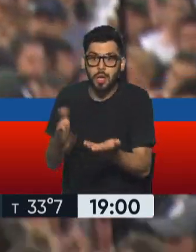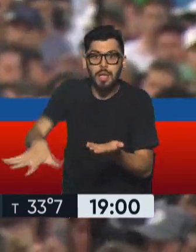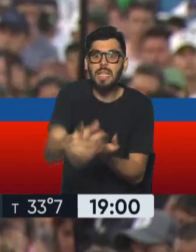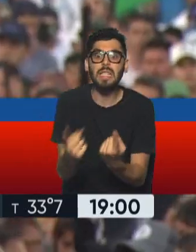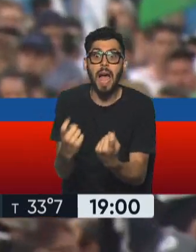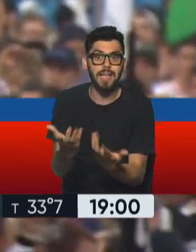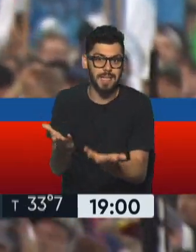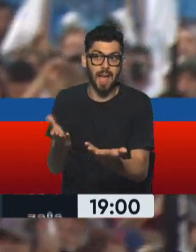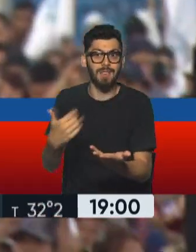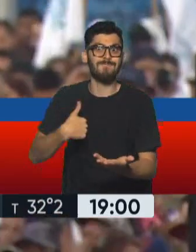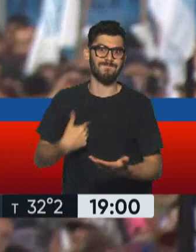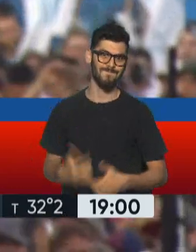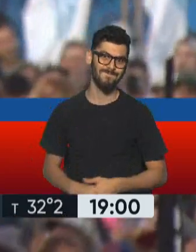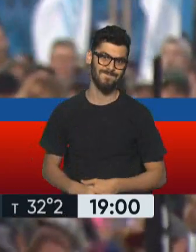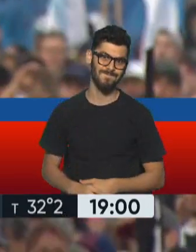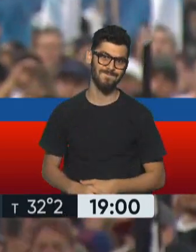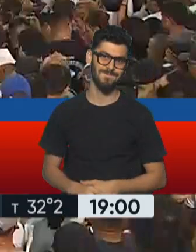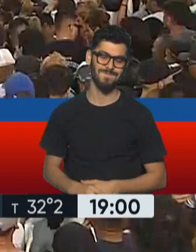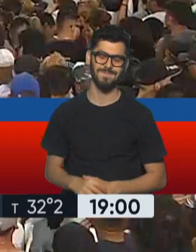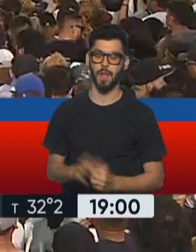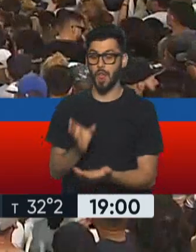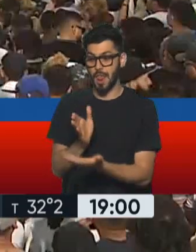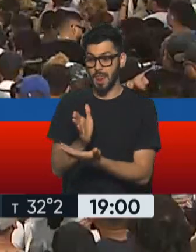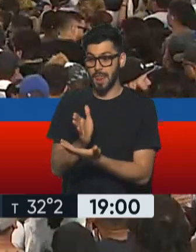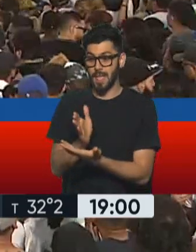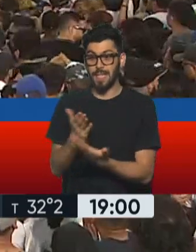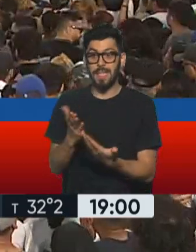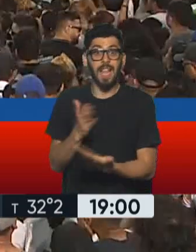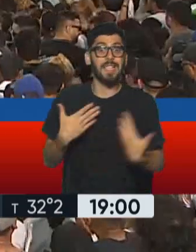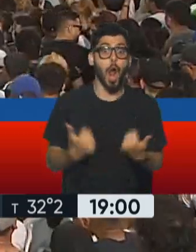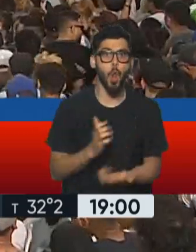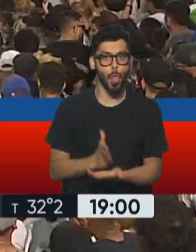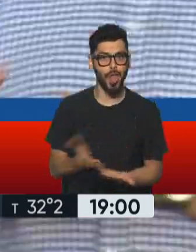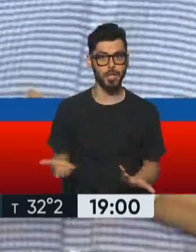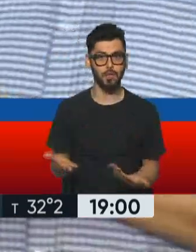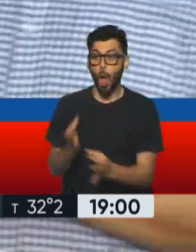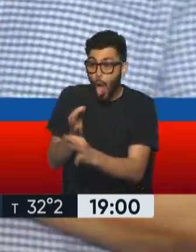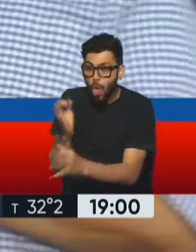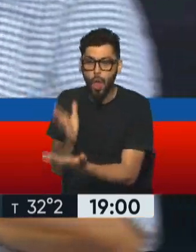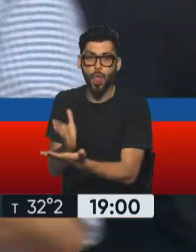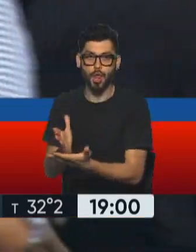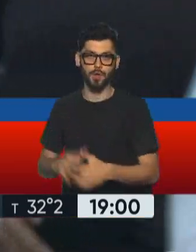necesitan. Derechos en la salud, derechos en la educación. Hoy a la